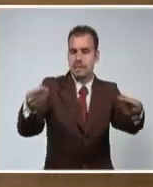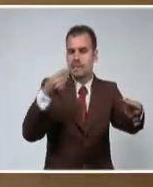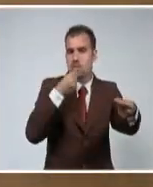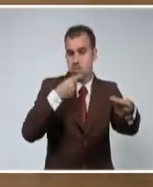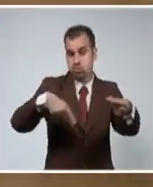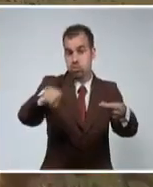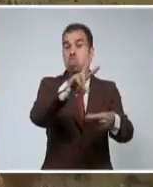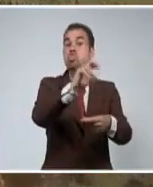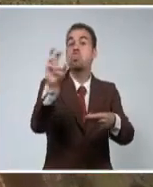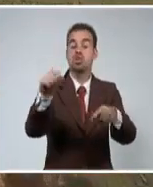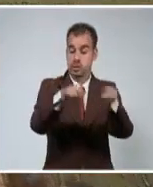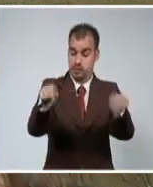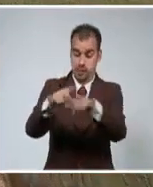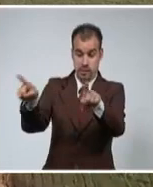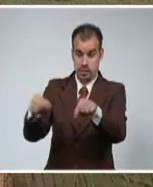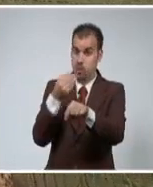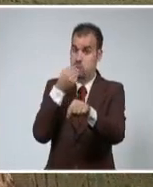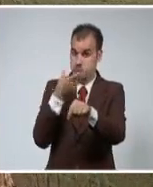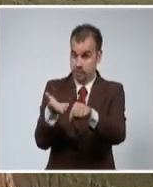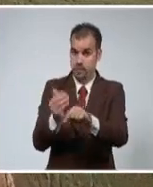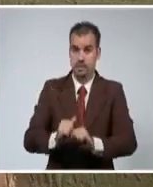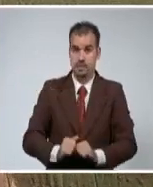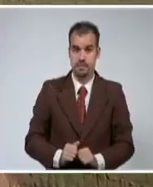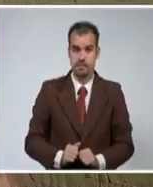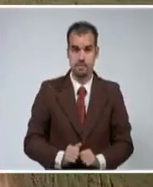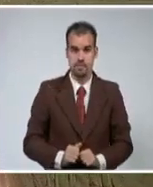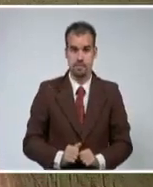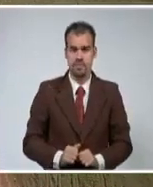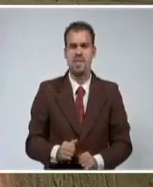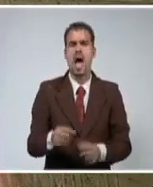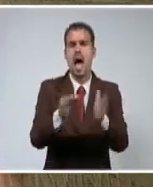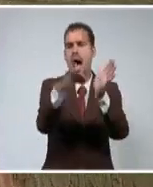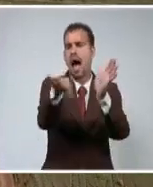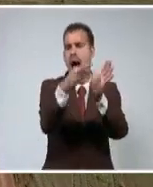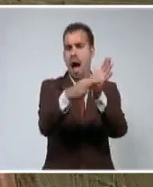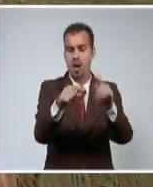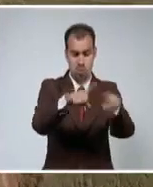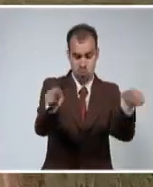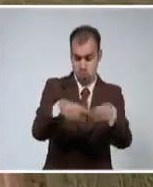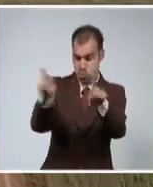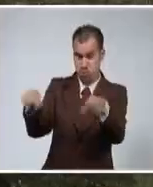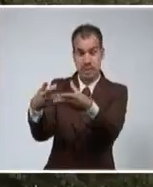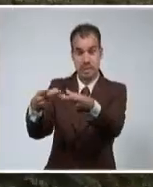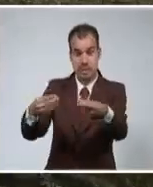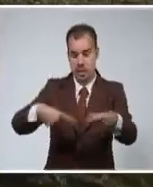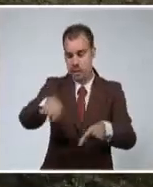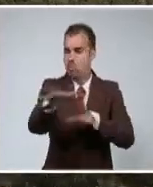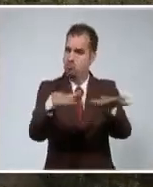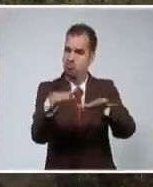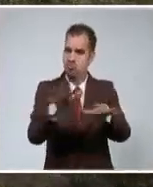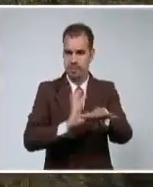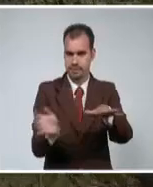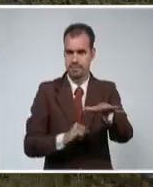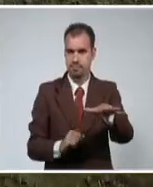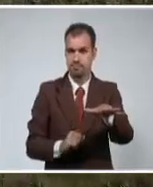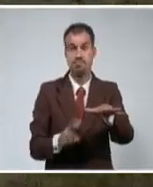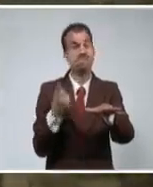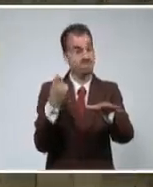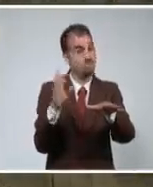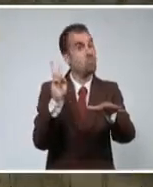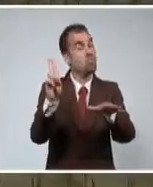200 hectáreas. Son dos polos arroceros en desarrollo. Es una necesidad en la